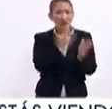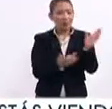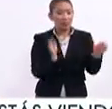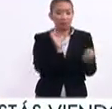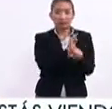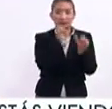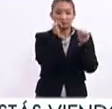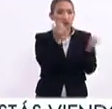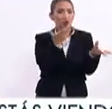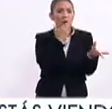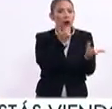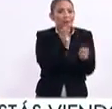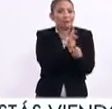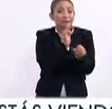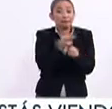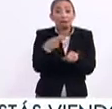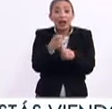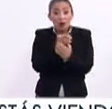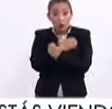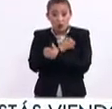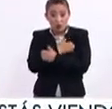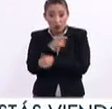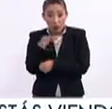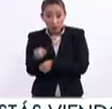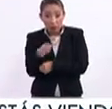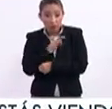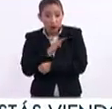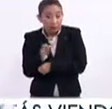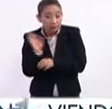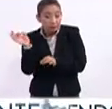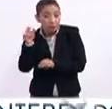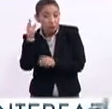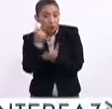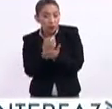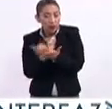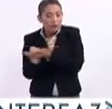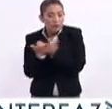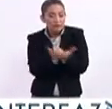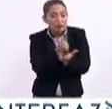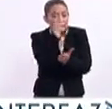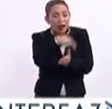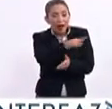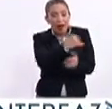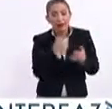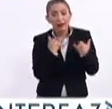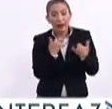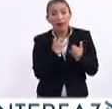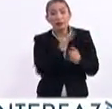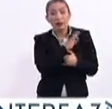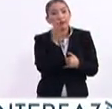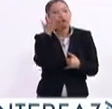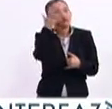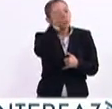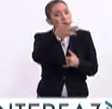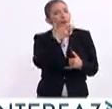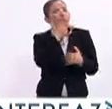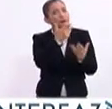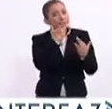vulnerables de la sociedad. Pero la educación podría ser quizá la única herramienta para estos jóvenes de que tengan un